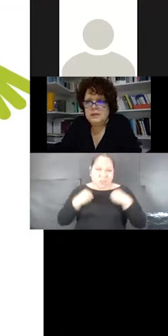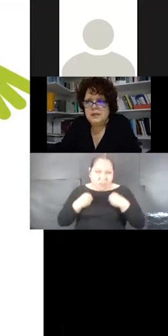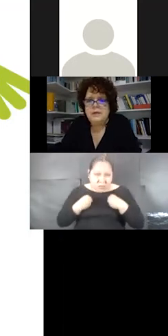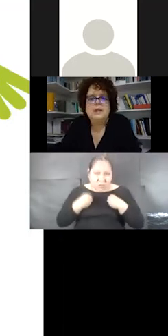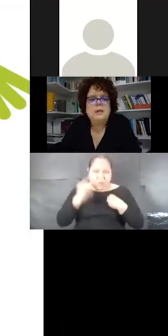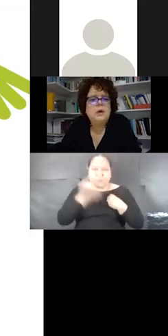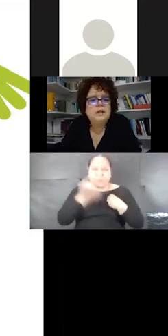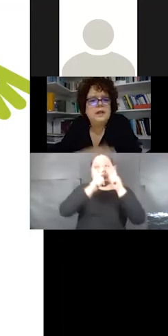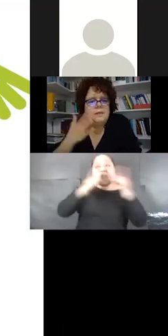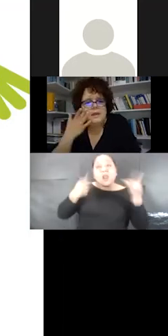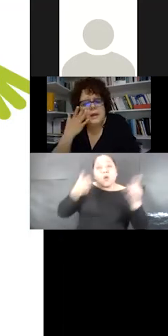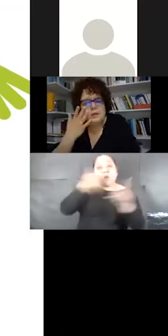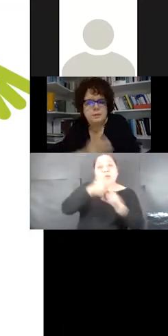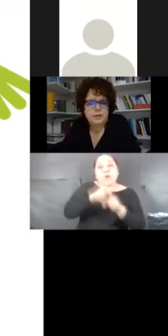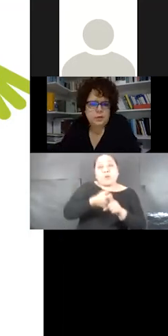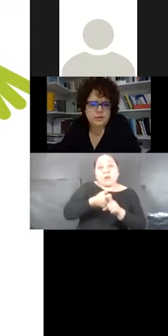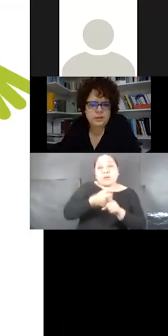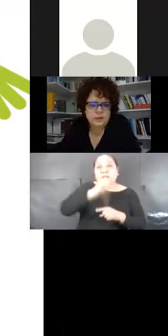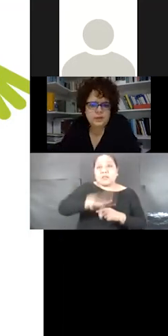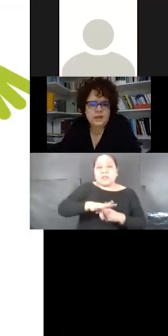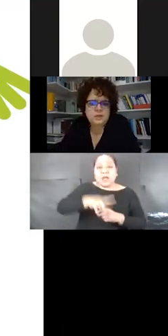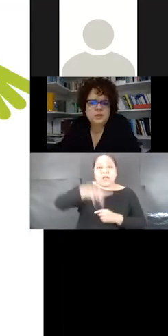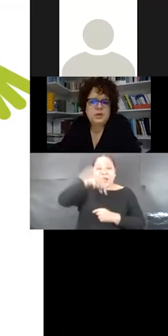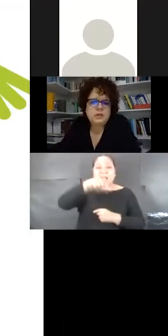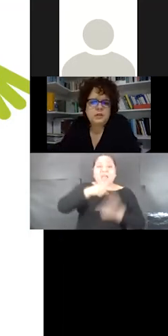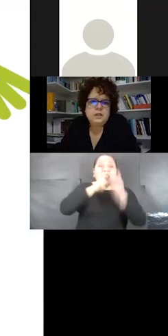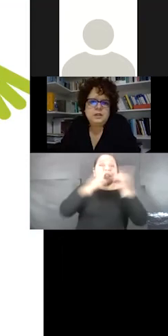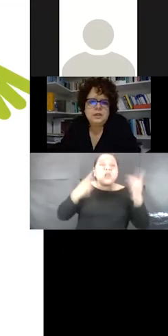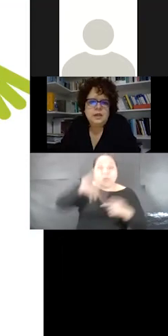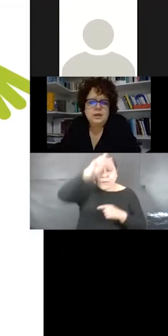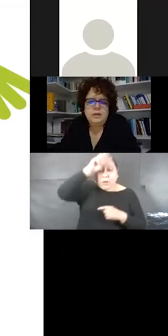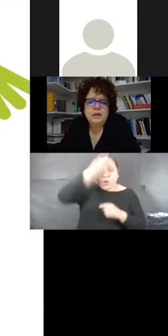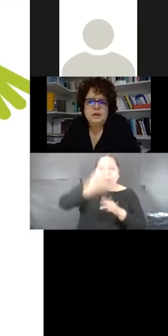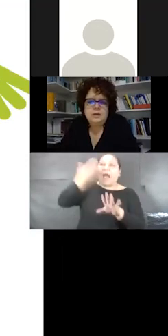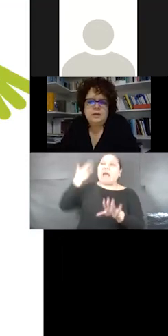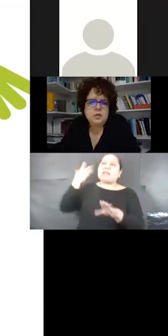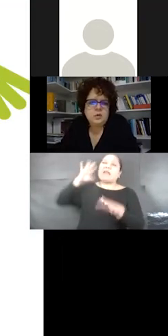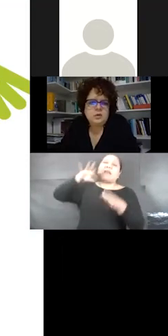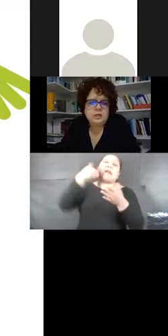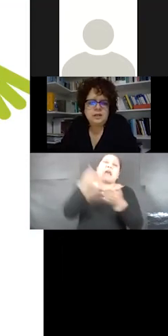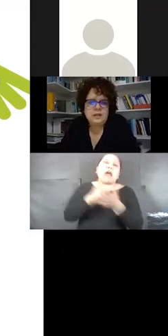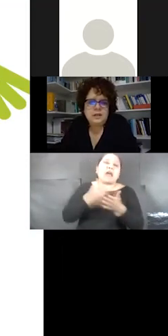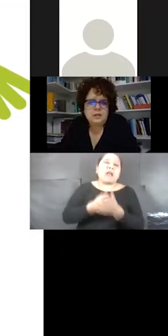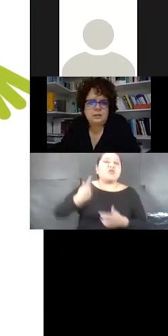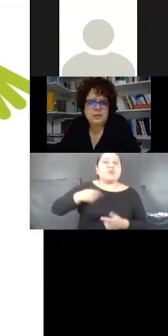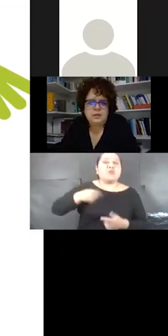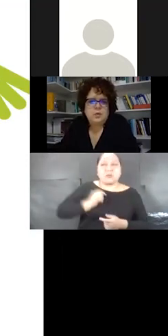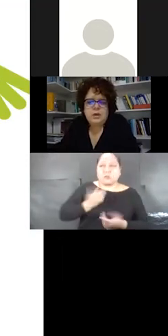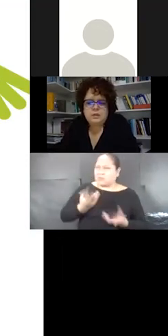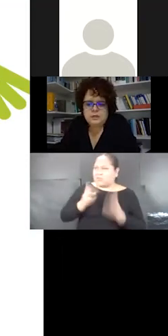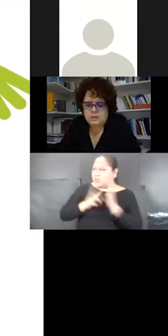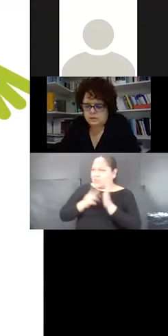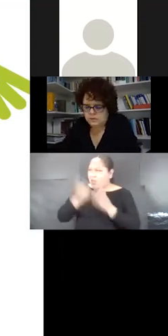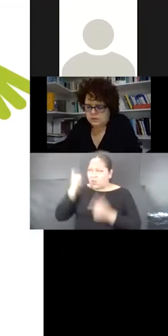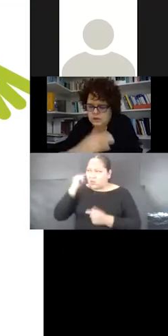lenguas que estaban en el Perú antes de que llegaran los españoles. Entonces, con eso nos dicen que no habían sordos antes de la llegada de los españoles, lo cual